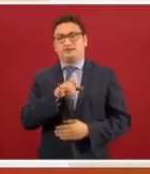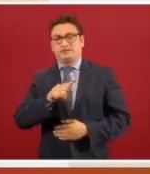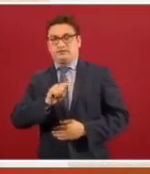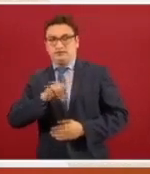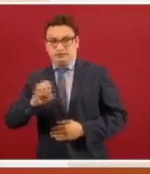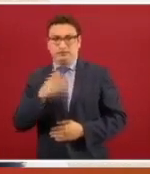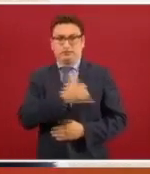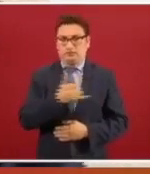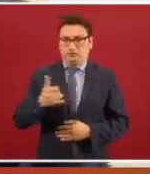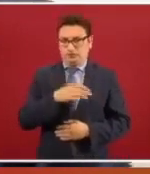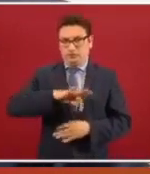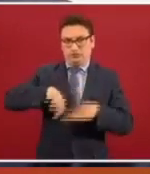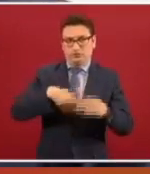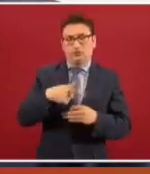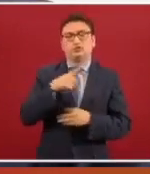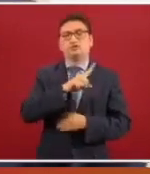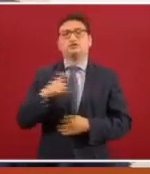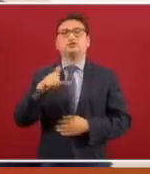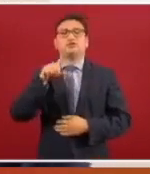destinarán